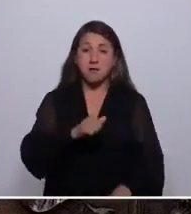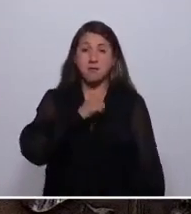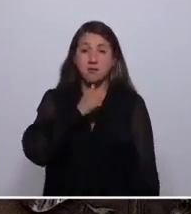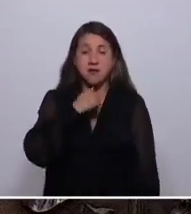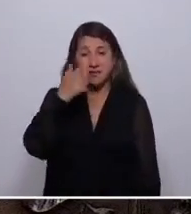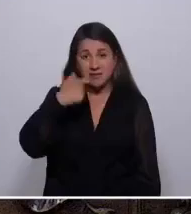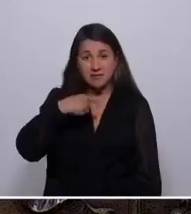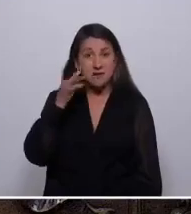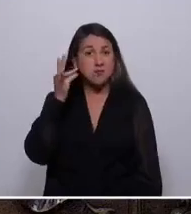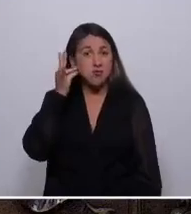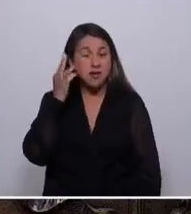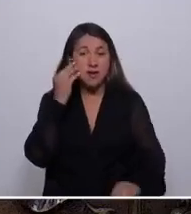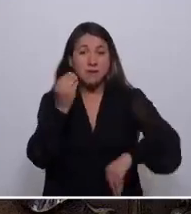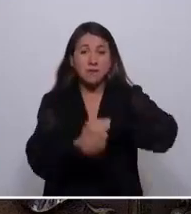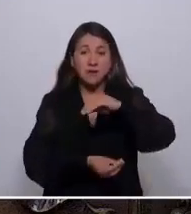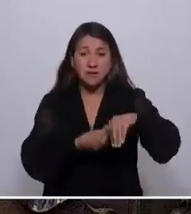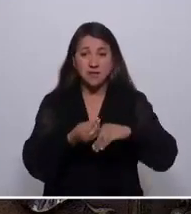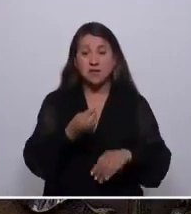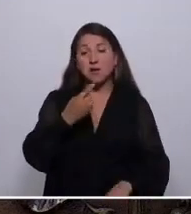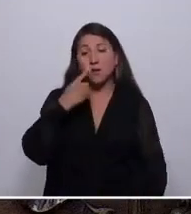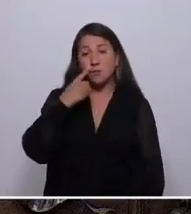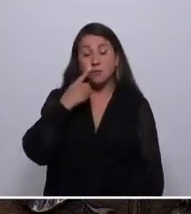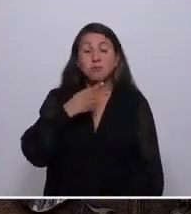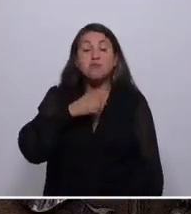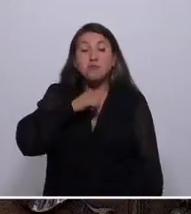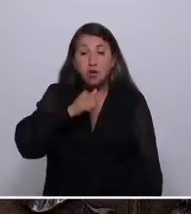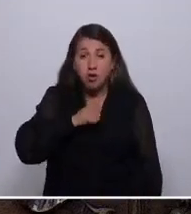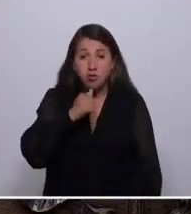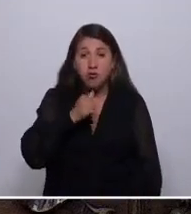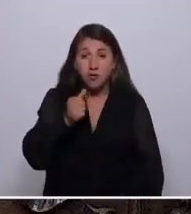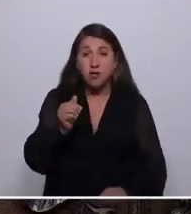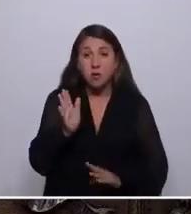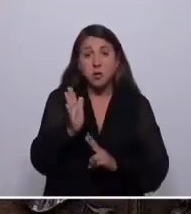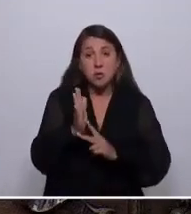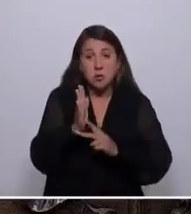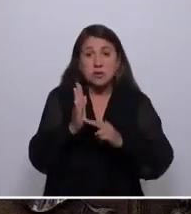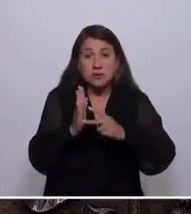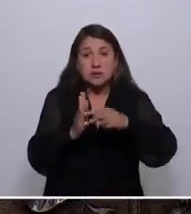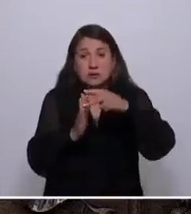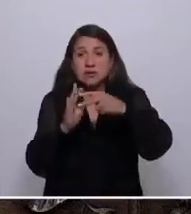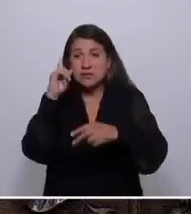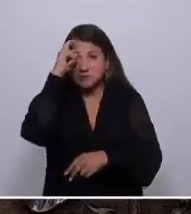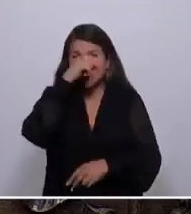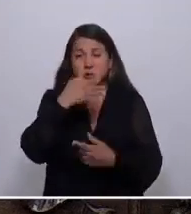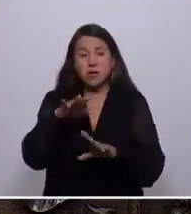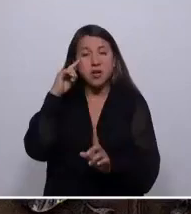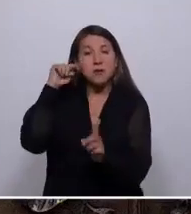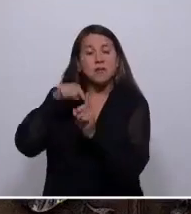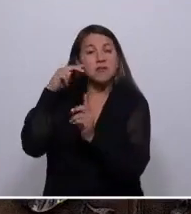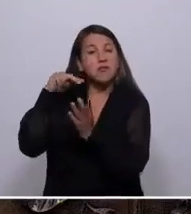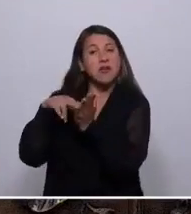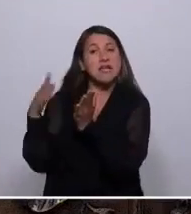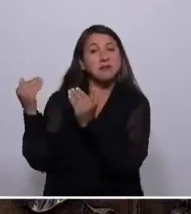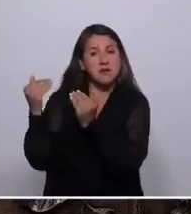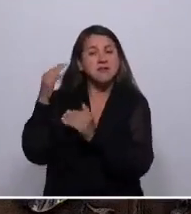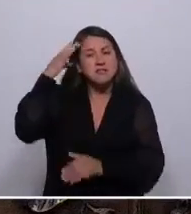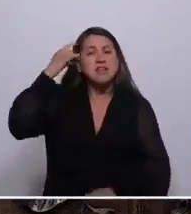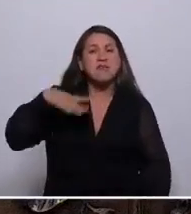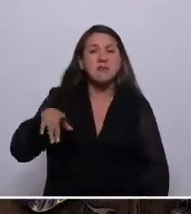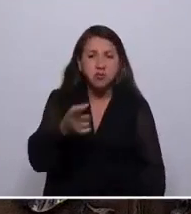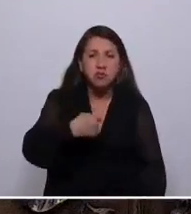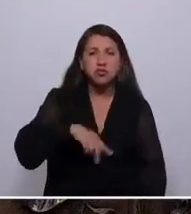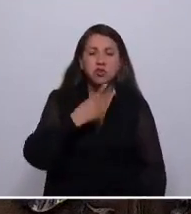mujer, mestiza y pobre, pusieron cuesta arriba cualquier objetivo y esperanza. Esto lo sabemos quienes hemos experimentado